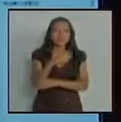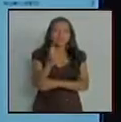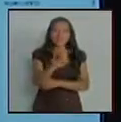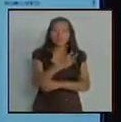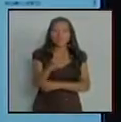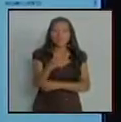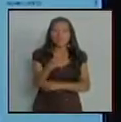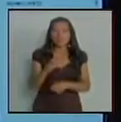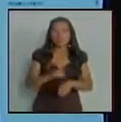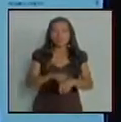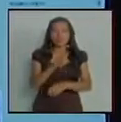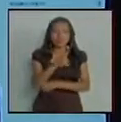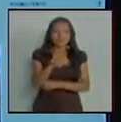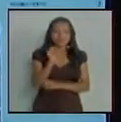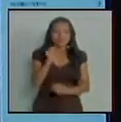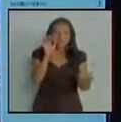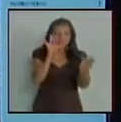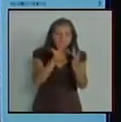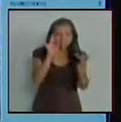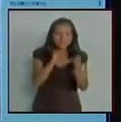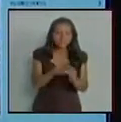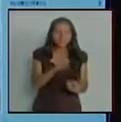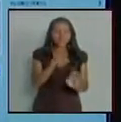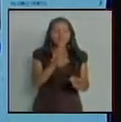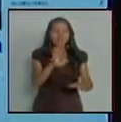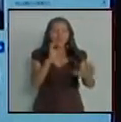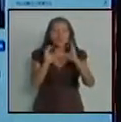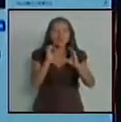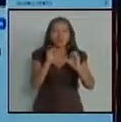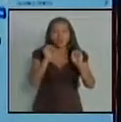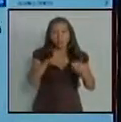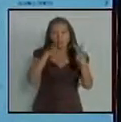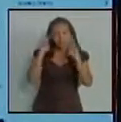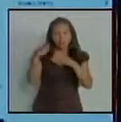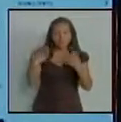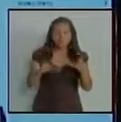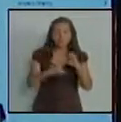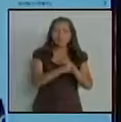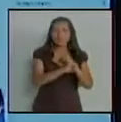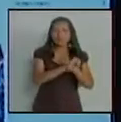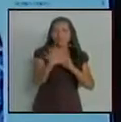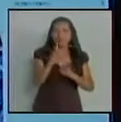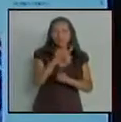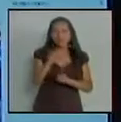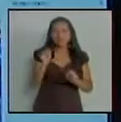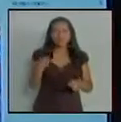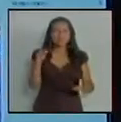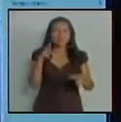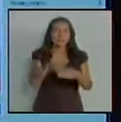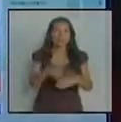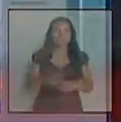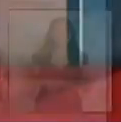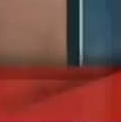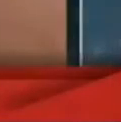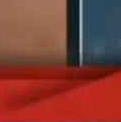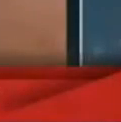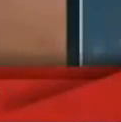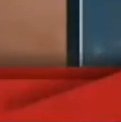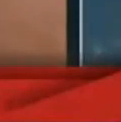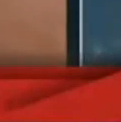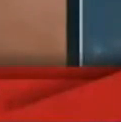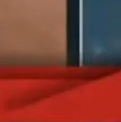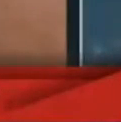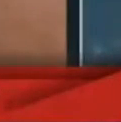Twitter @Hora23. Una vez que usted ingrese a nuestro Facebook, va a ver las siguientes publicaciones en las que usted puede participar. Veamos.